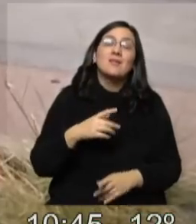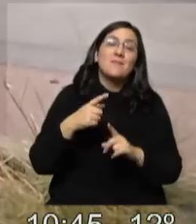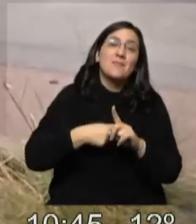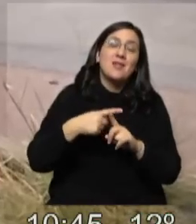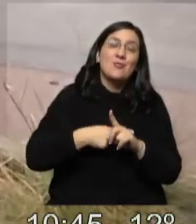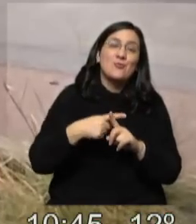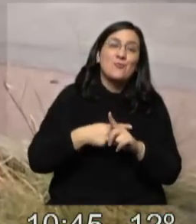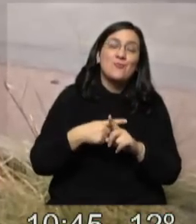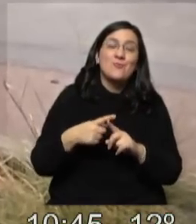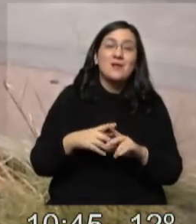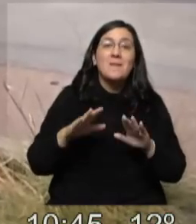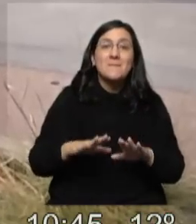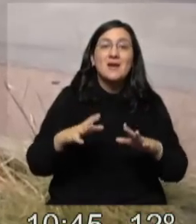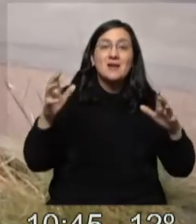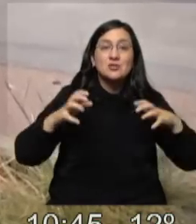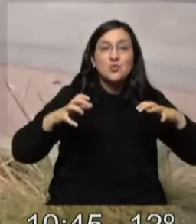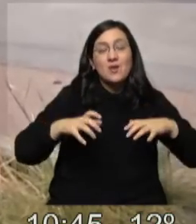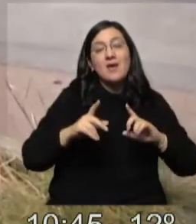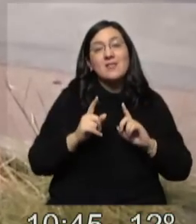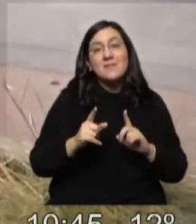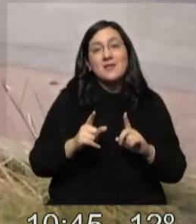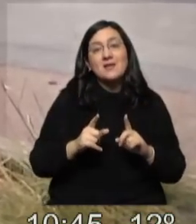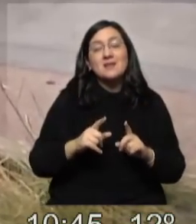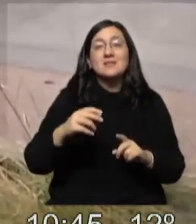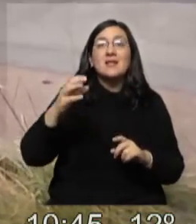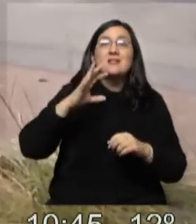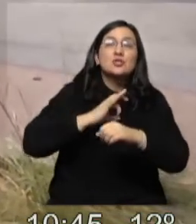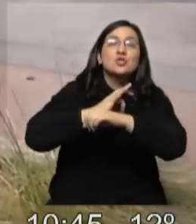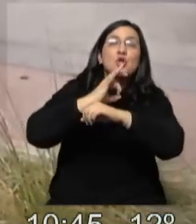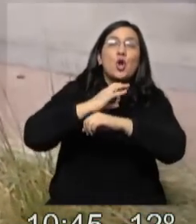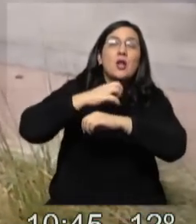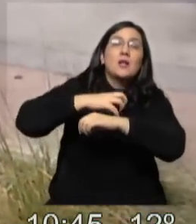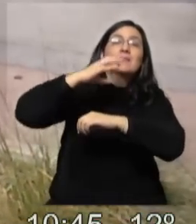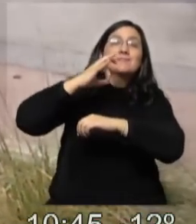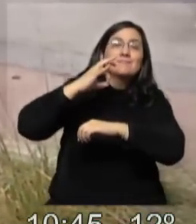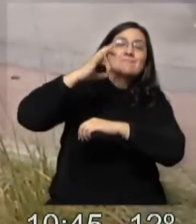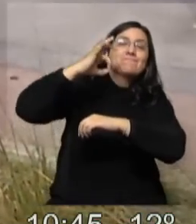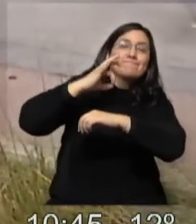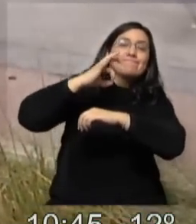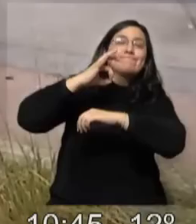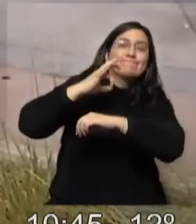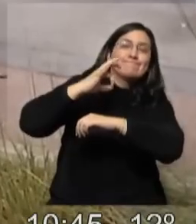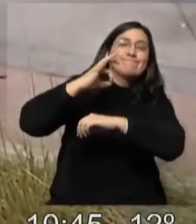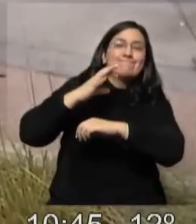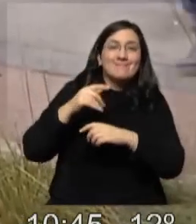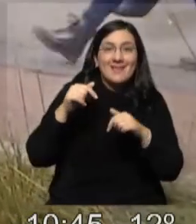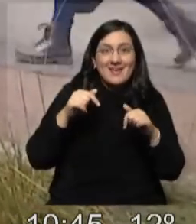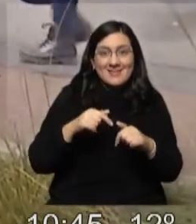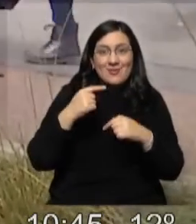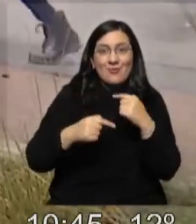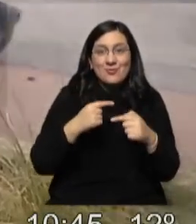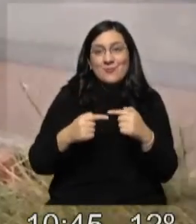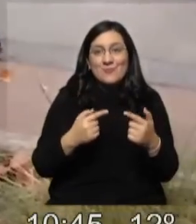ciudad, que frena la lluvia y que, por supuesto, hace que el Astro Rey quiera salir en esta mañana. Muy en bien. Esta recorrida, en este continuo,